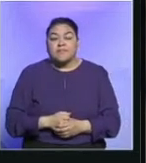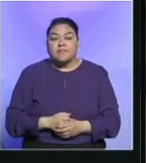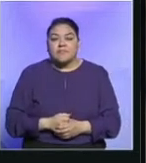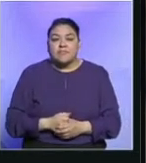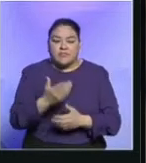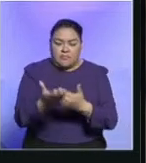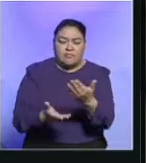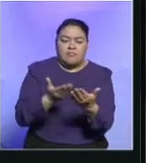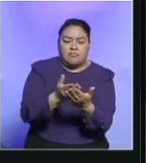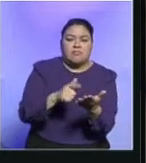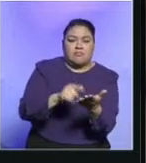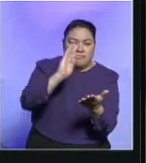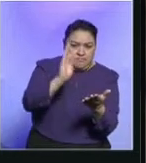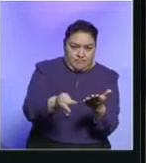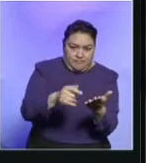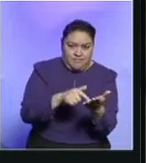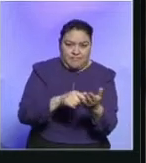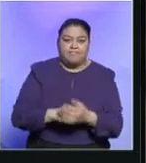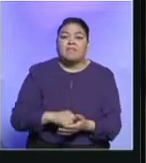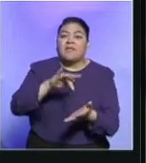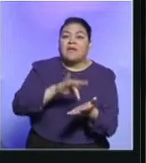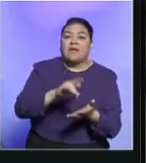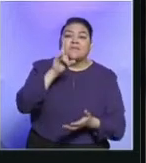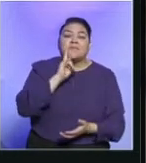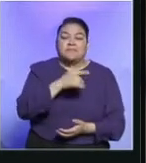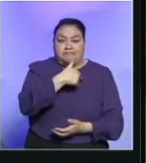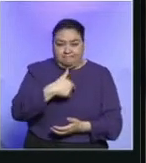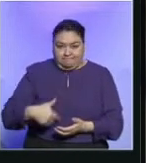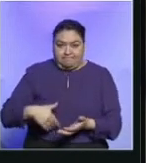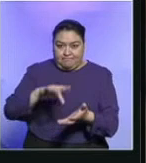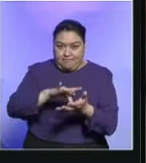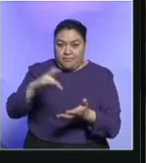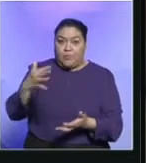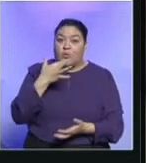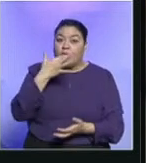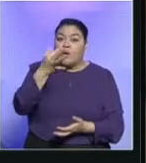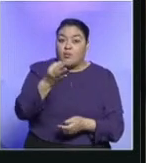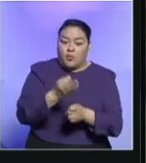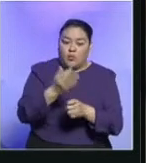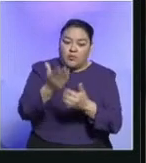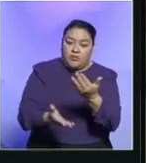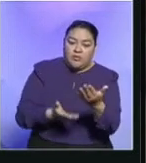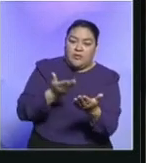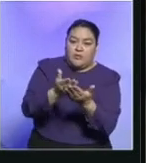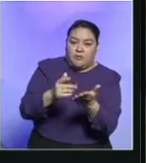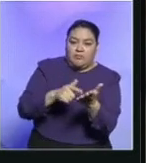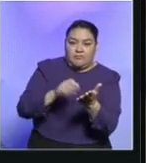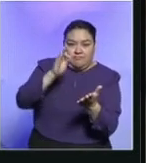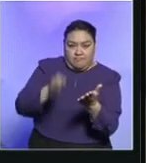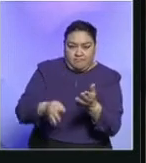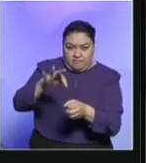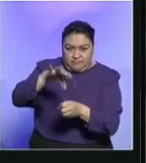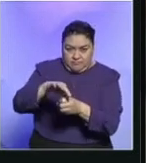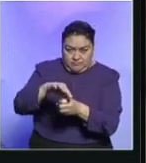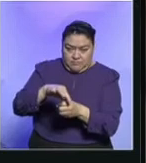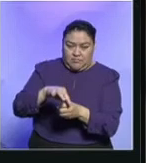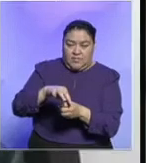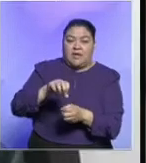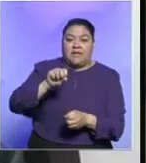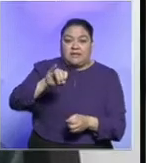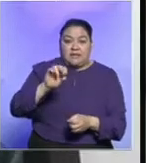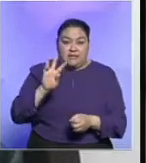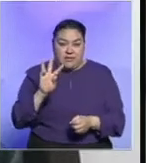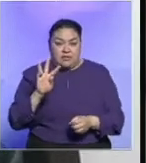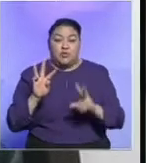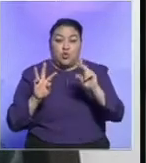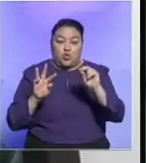Con el proyecto. Gracias, presidenta. Le informo que el proyecto de la cuenta fue aprobado por mayoría con los votos en contra